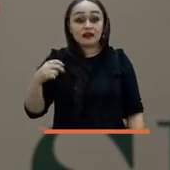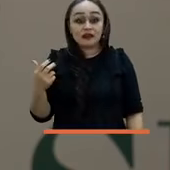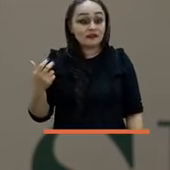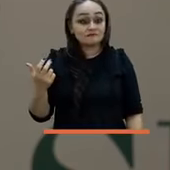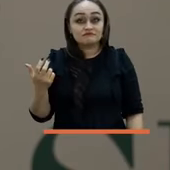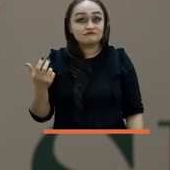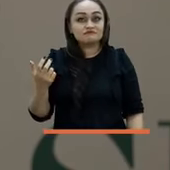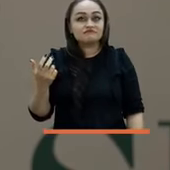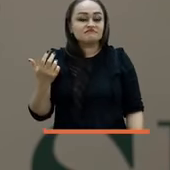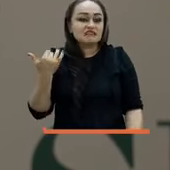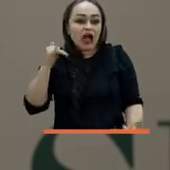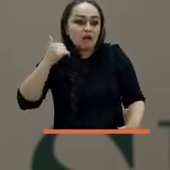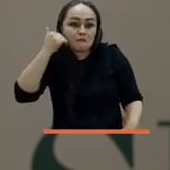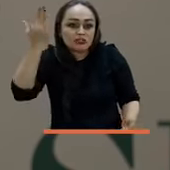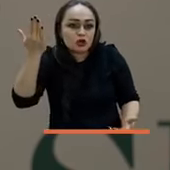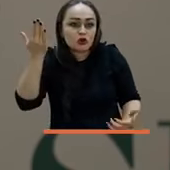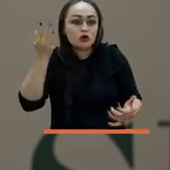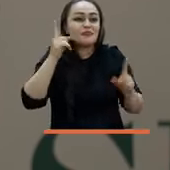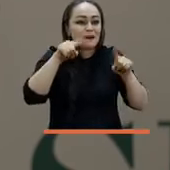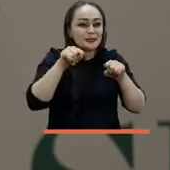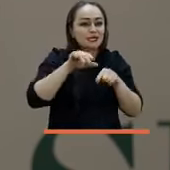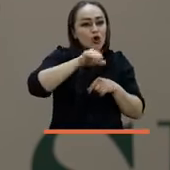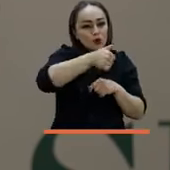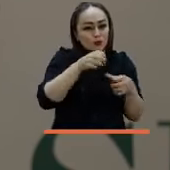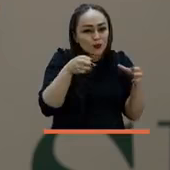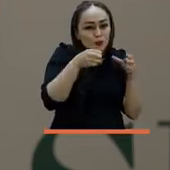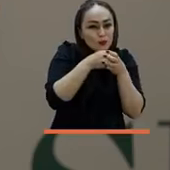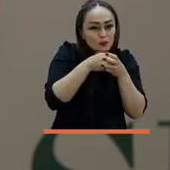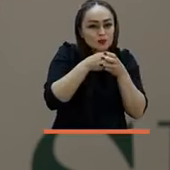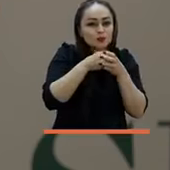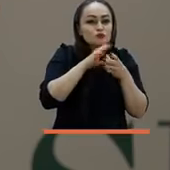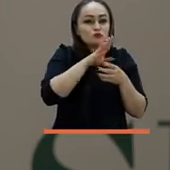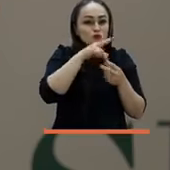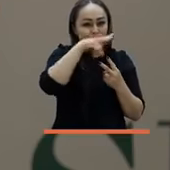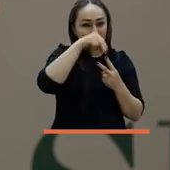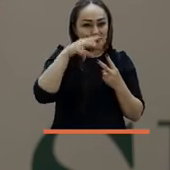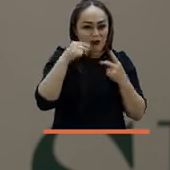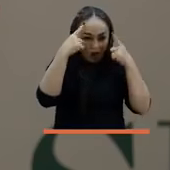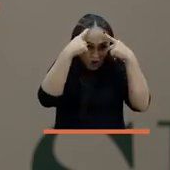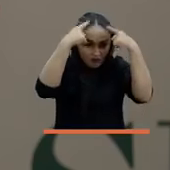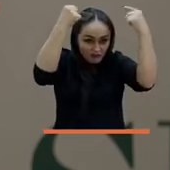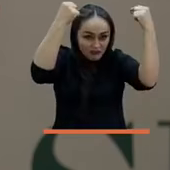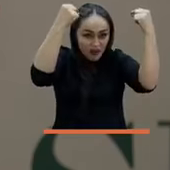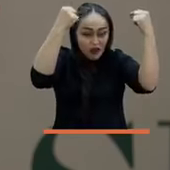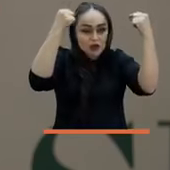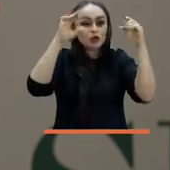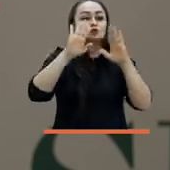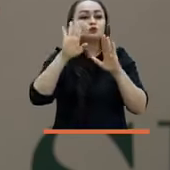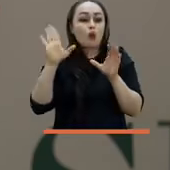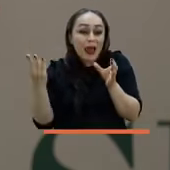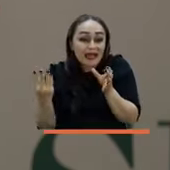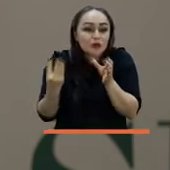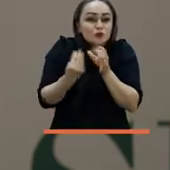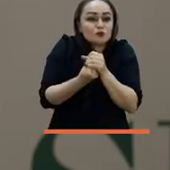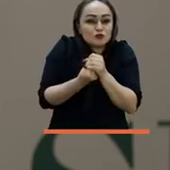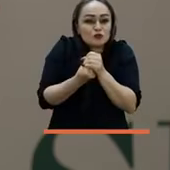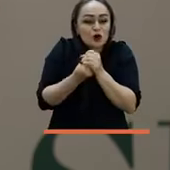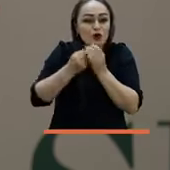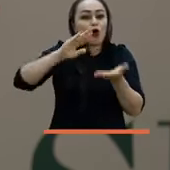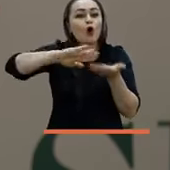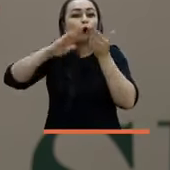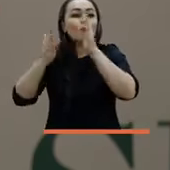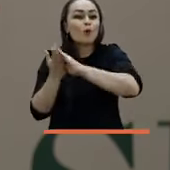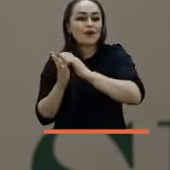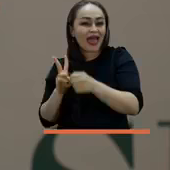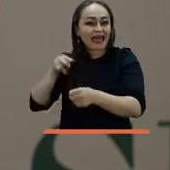pensado también la inclusión a los pueblos indígenas no solamente